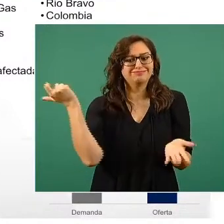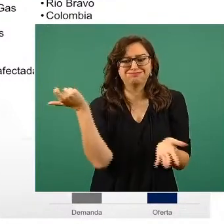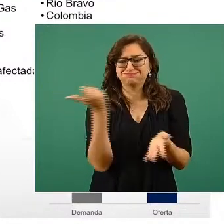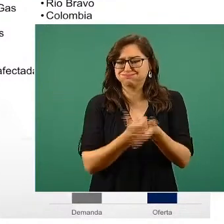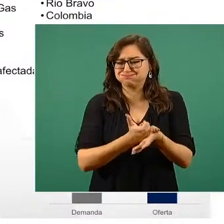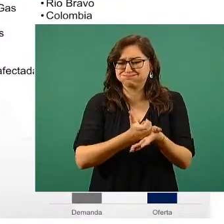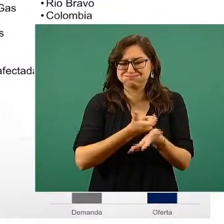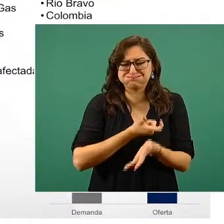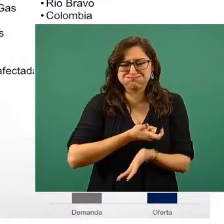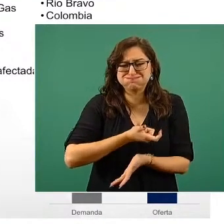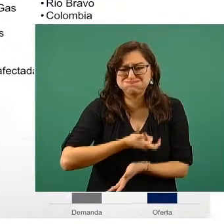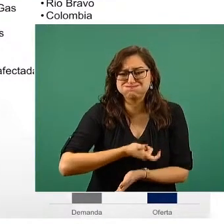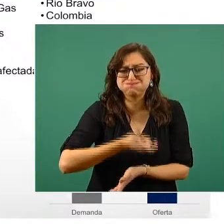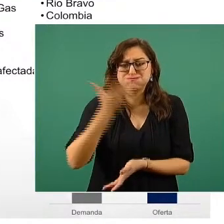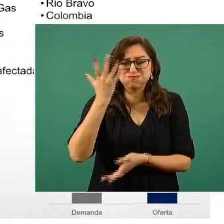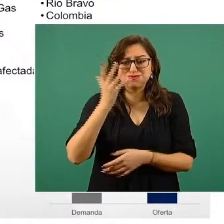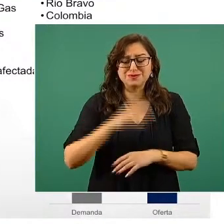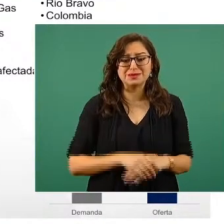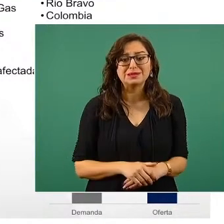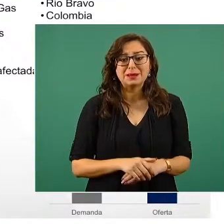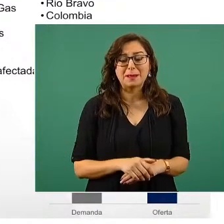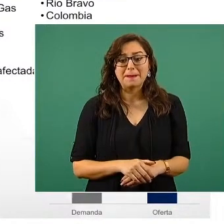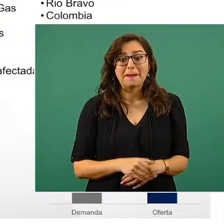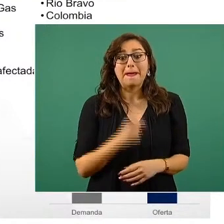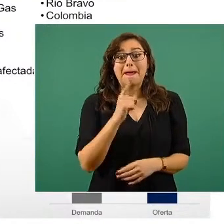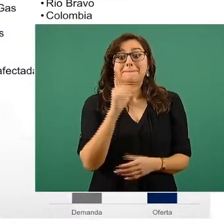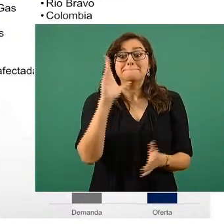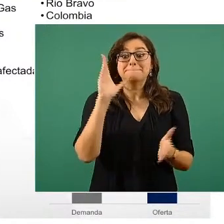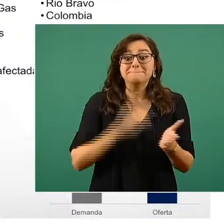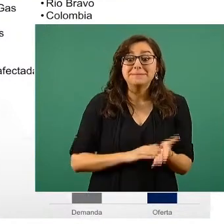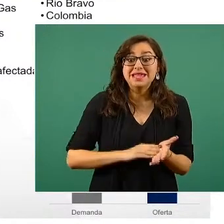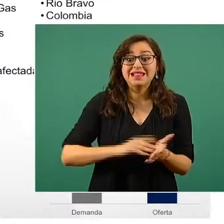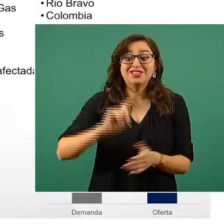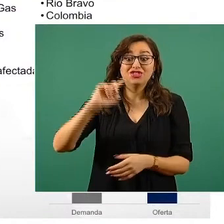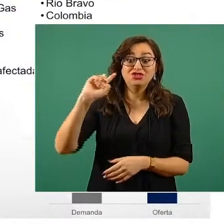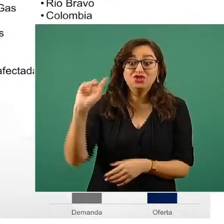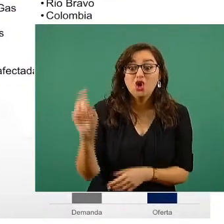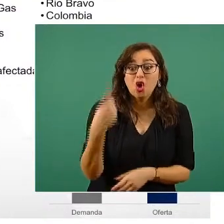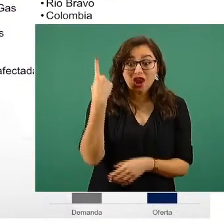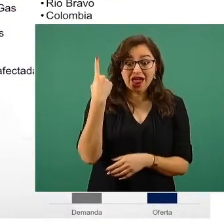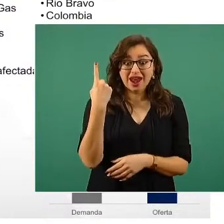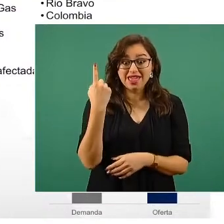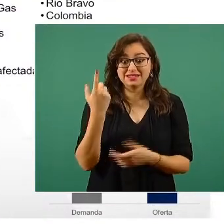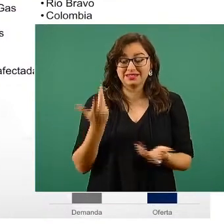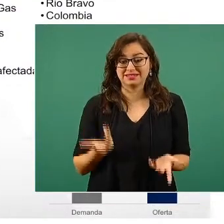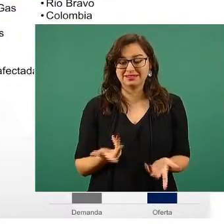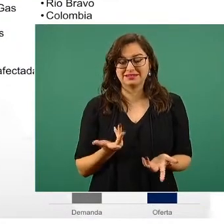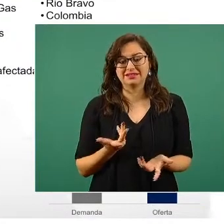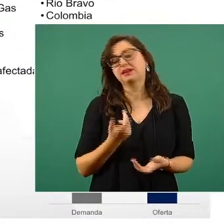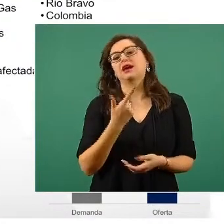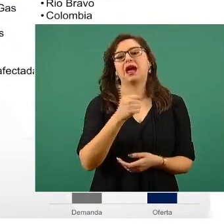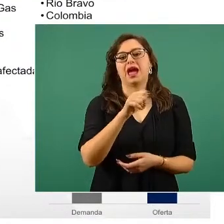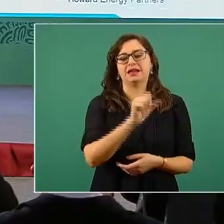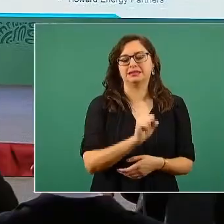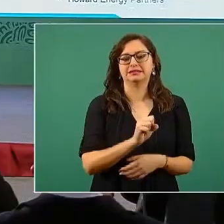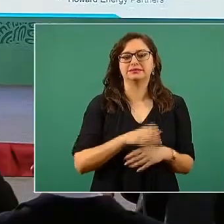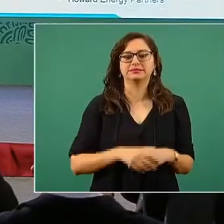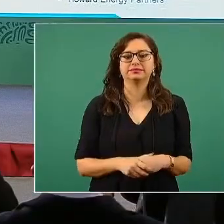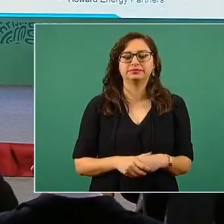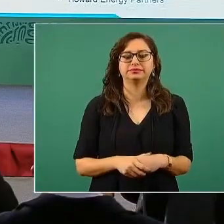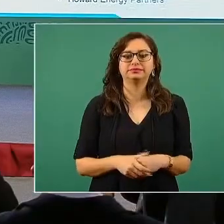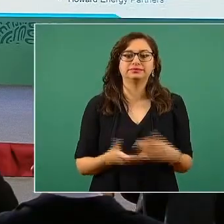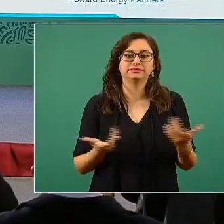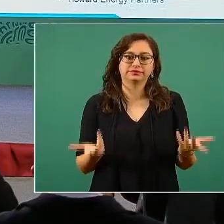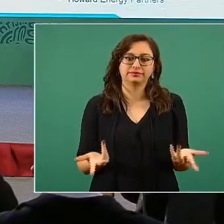está casi en $1,000 por MBTU. Le damos a la siguiente, por favor. Ya